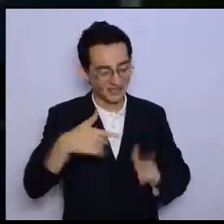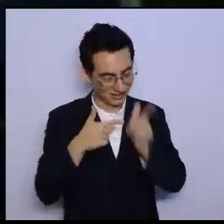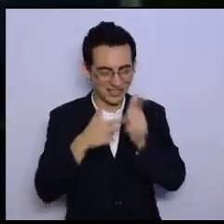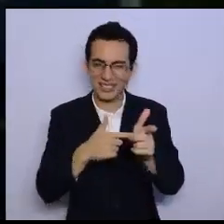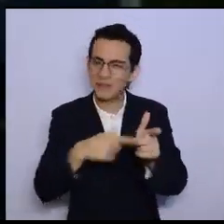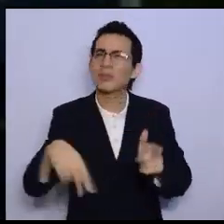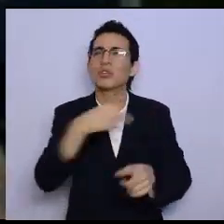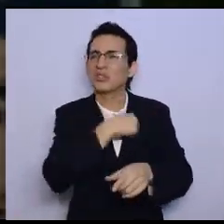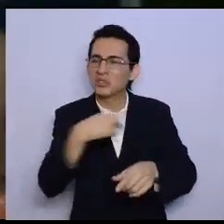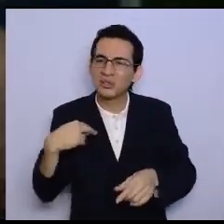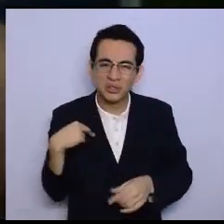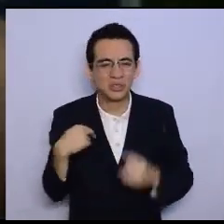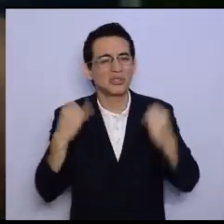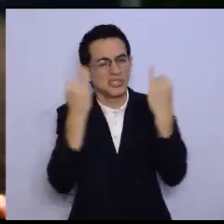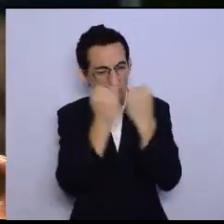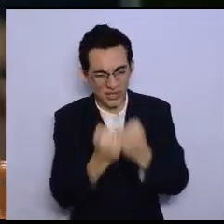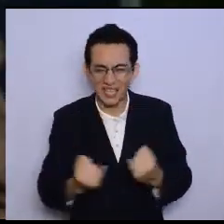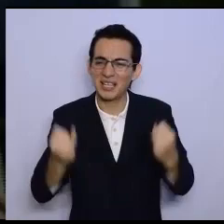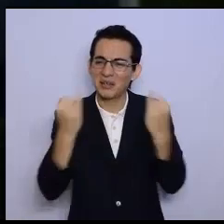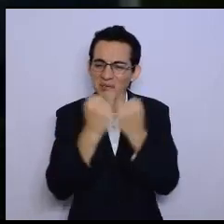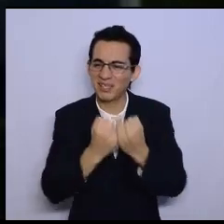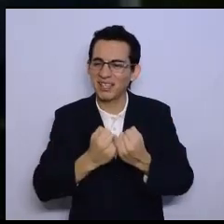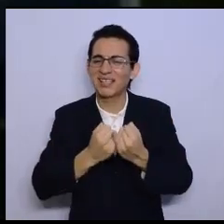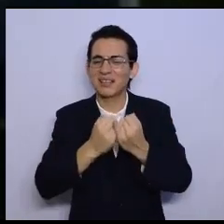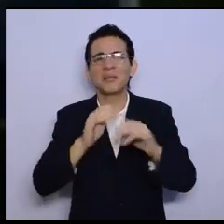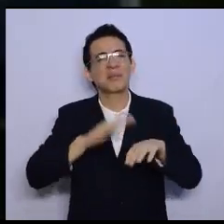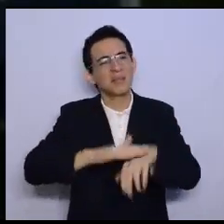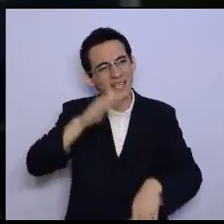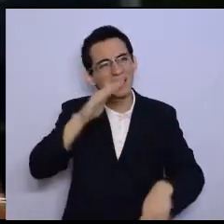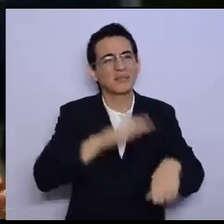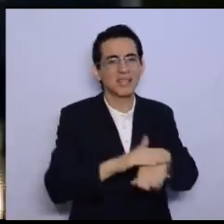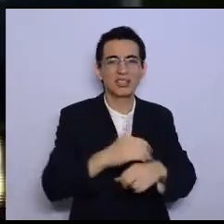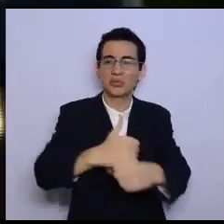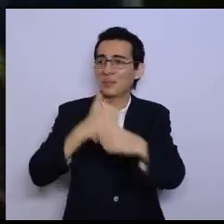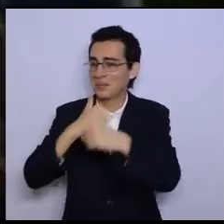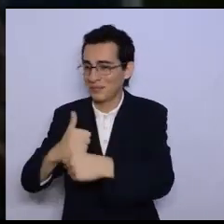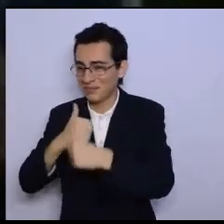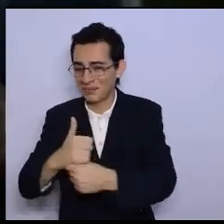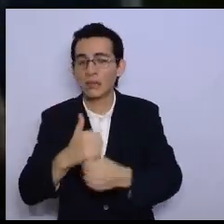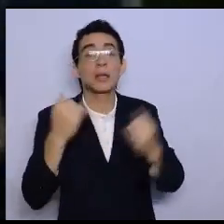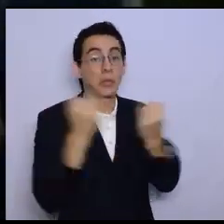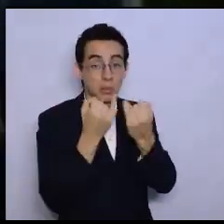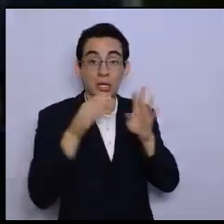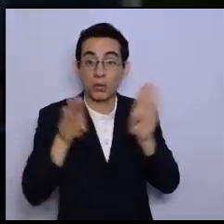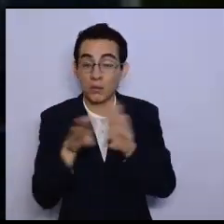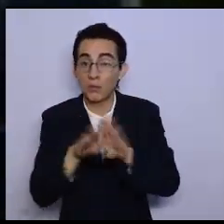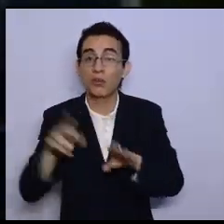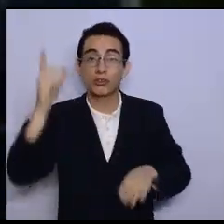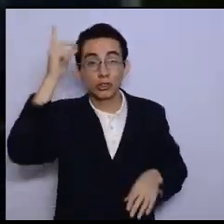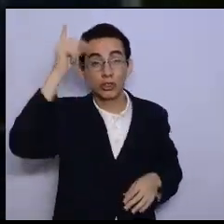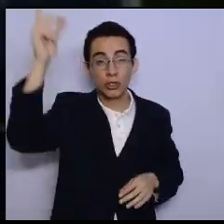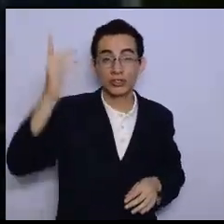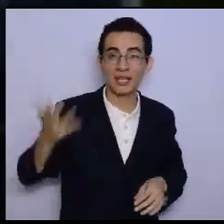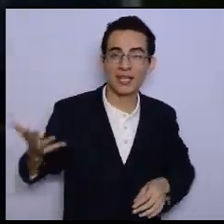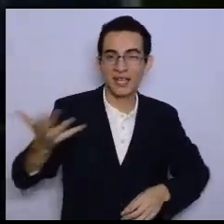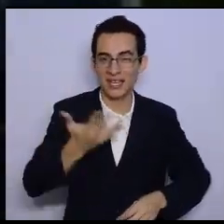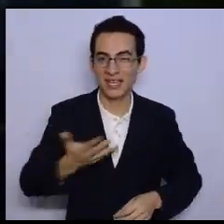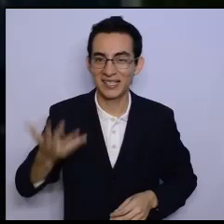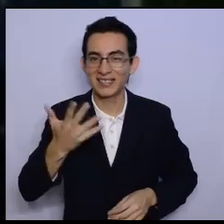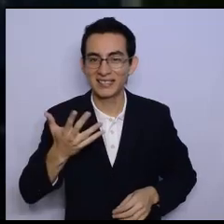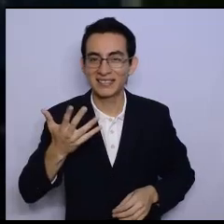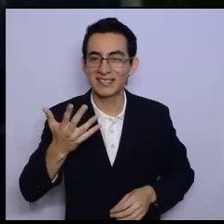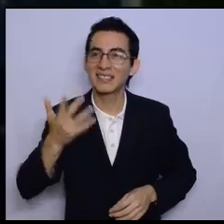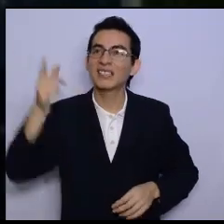Seguimos expuestos al mismo, a las mismas sufrimientos, así como Dios hace salir su sol sobre justos